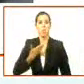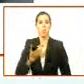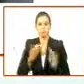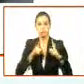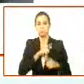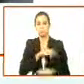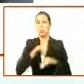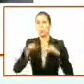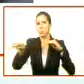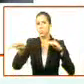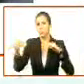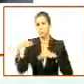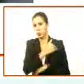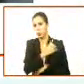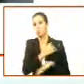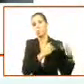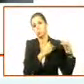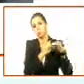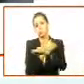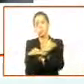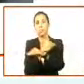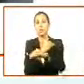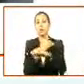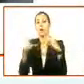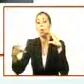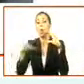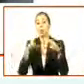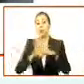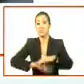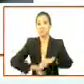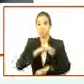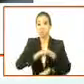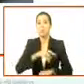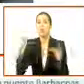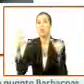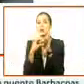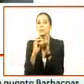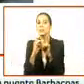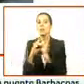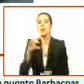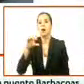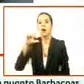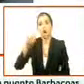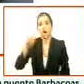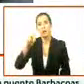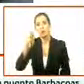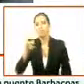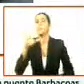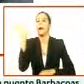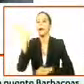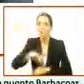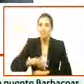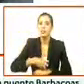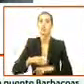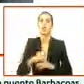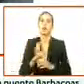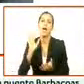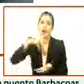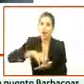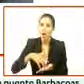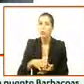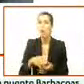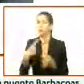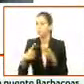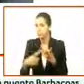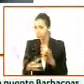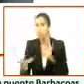por esta carretera nacional que no solamente comunica a Barcelona con Anaco sino también con el Tigre, con Anaco de Barcelona e